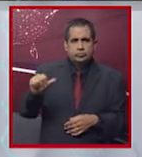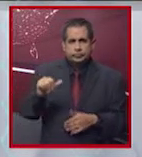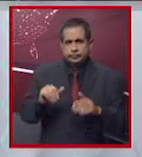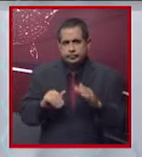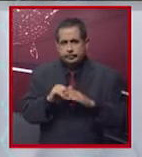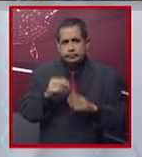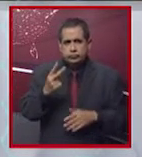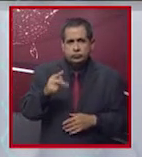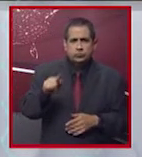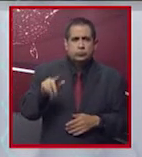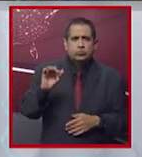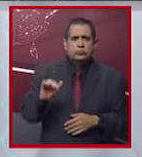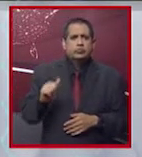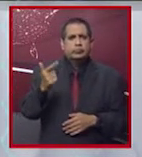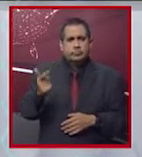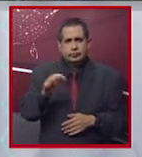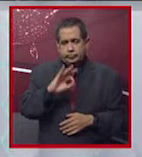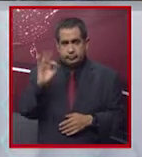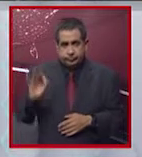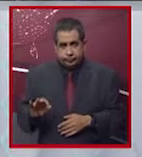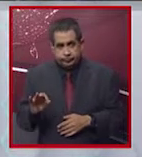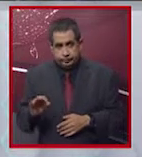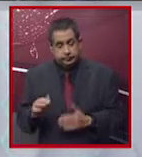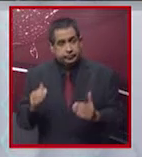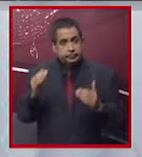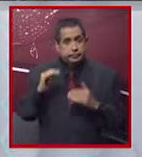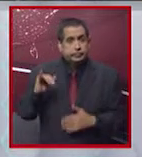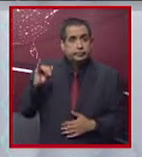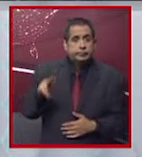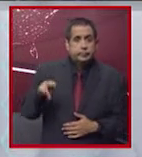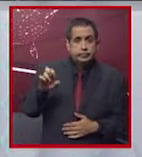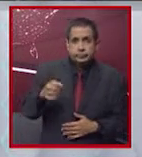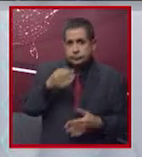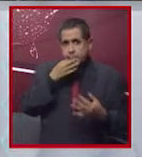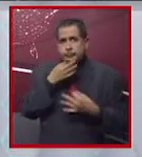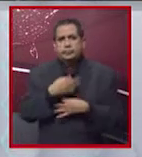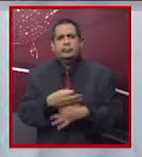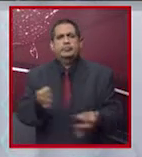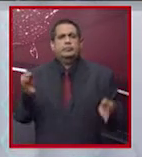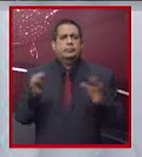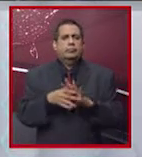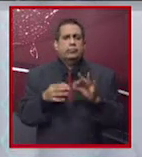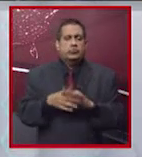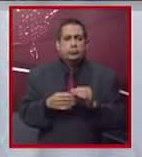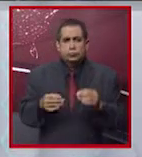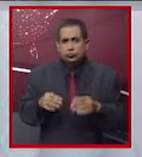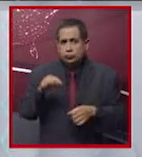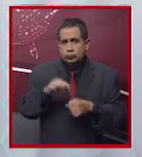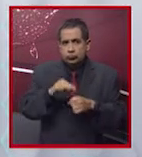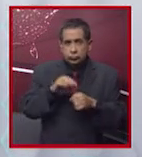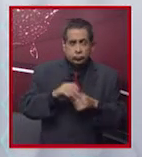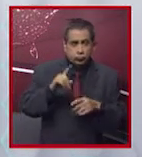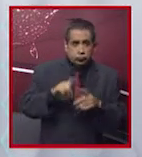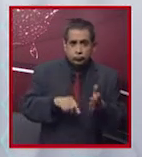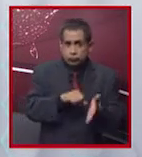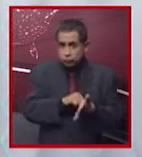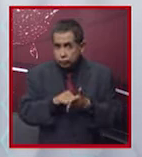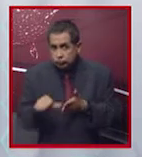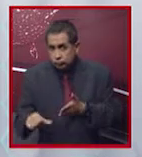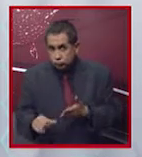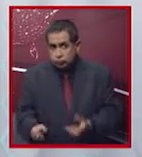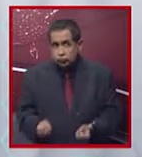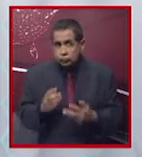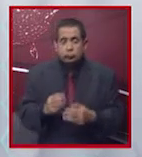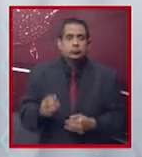el 2.47% del total de los votos. El Instituto Nacional Electoral dio a conocer que el número de votos nulos en esta